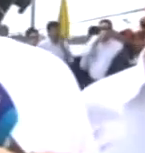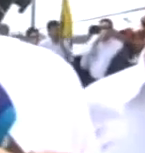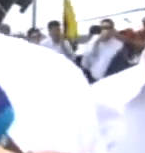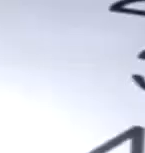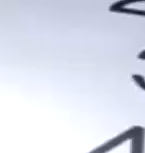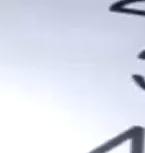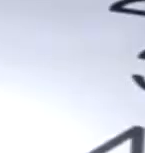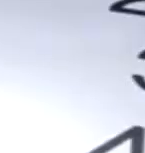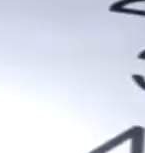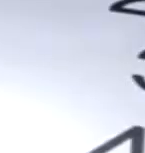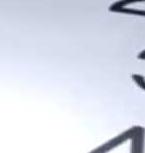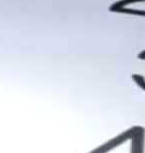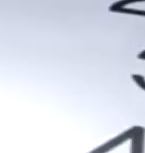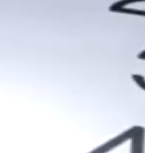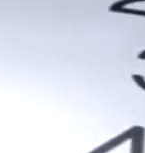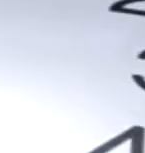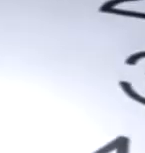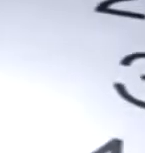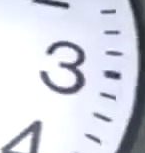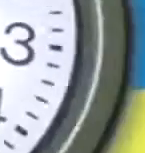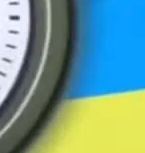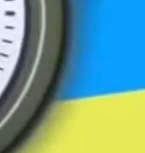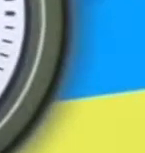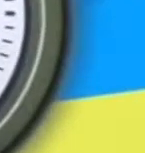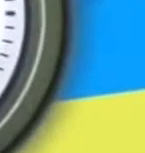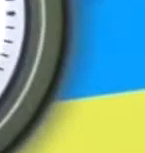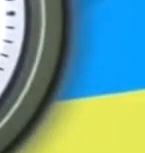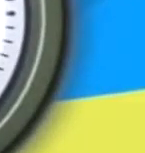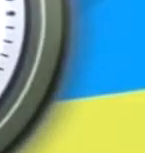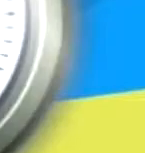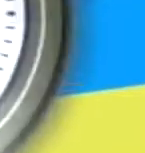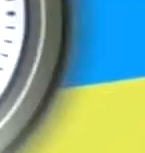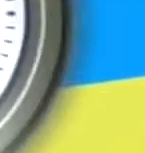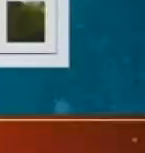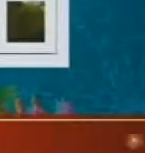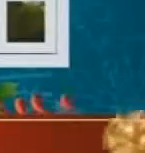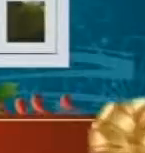a Findeter. Aquí termina el Minuto Findeter.